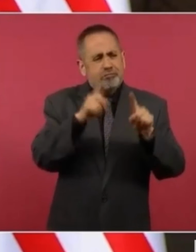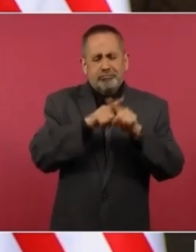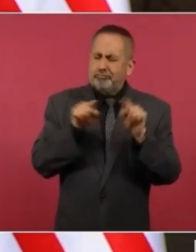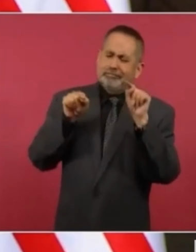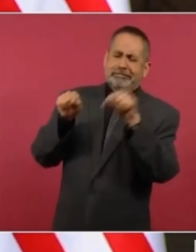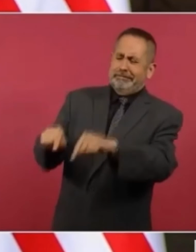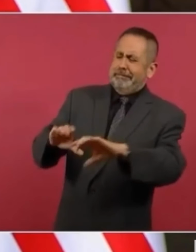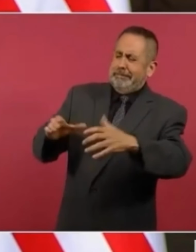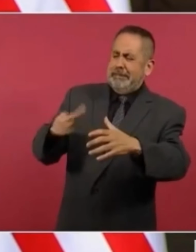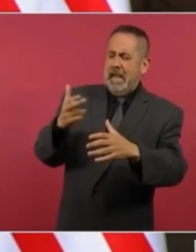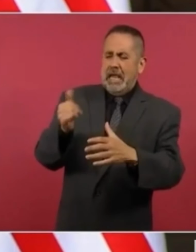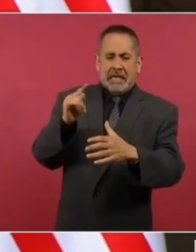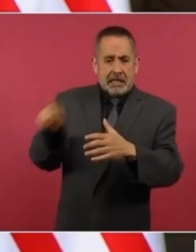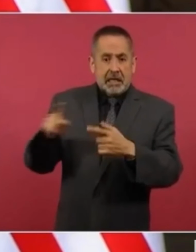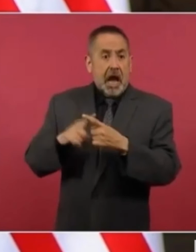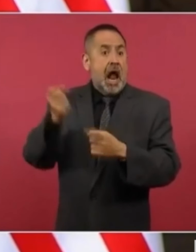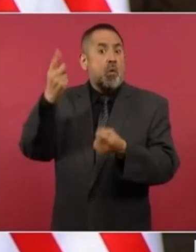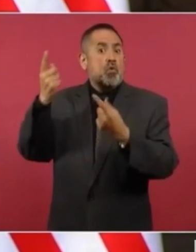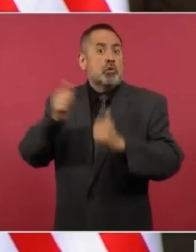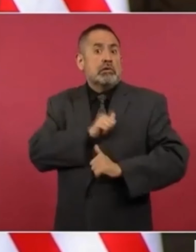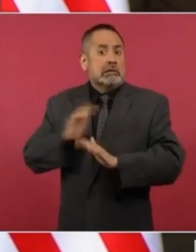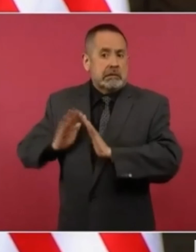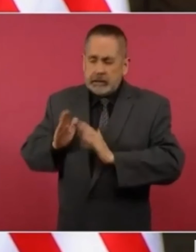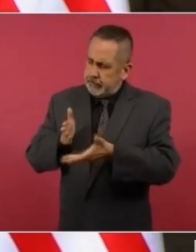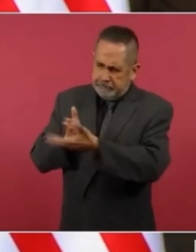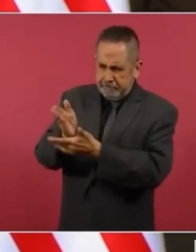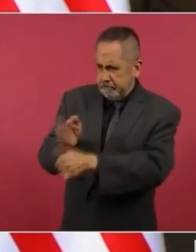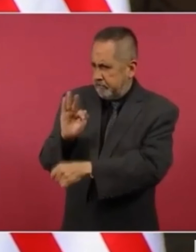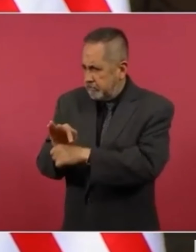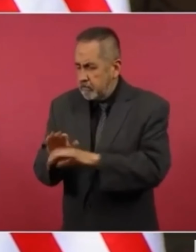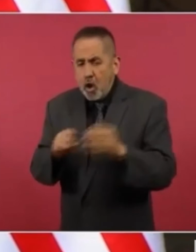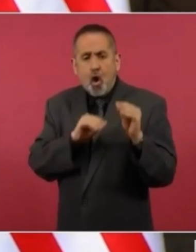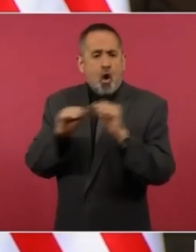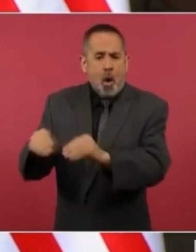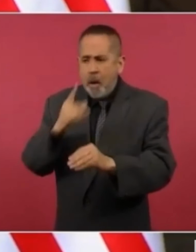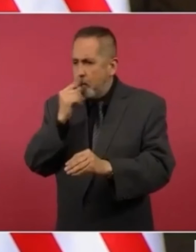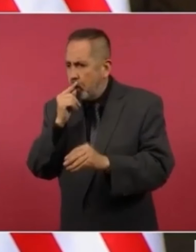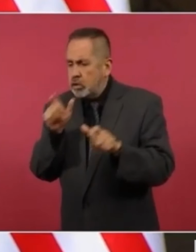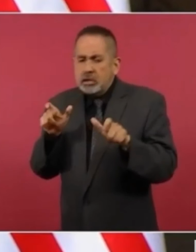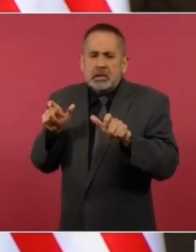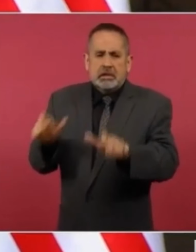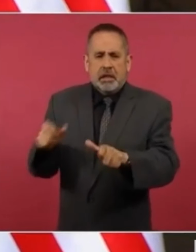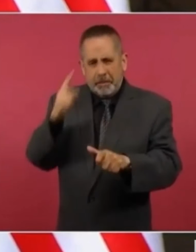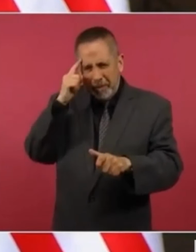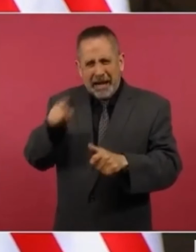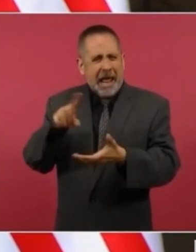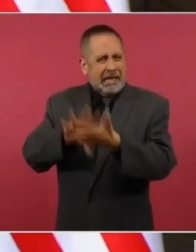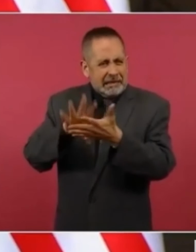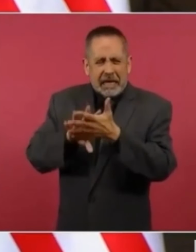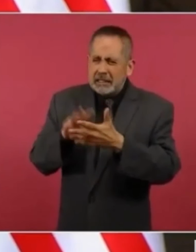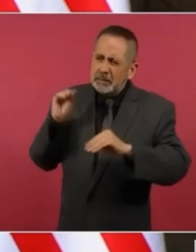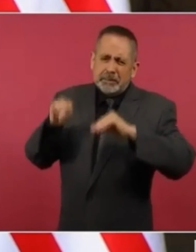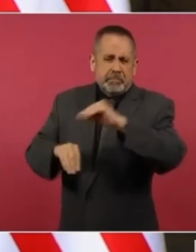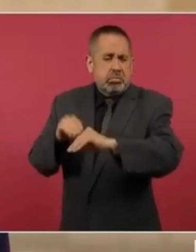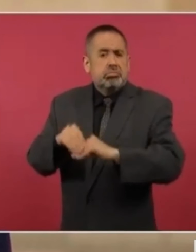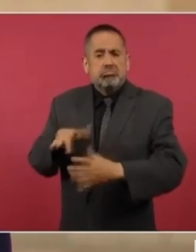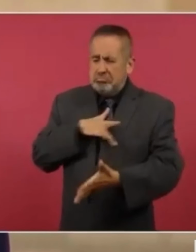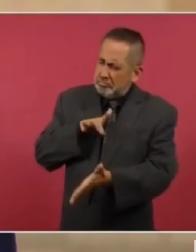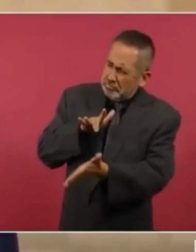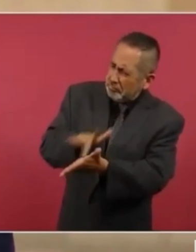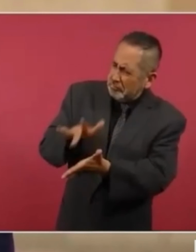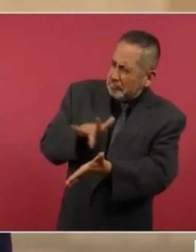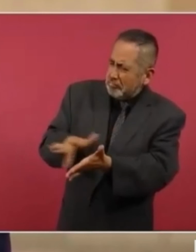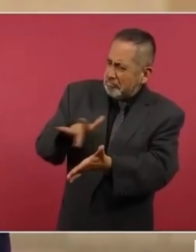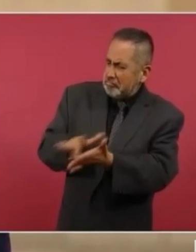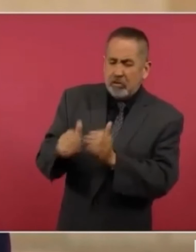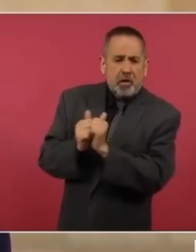terreno. Intervenciones militares, intervenciones de policías, guardias de prisiones. Hemos continuado a estar al lado